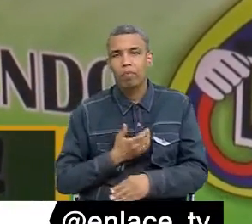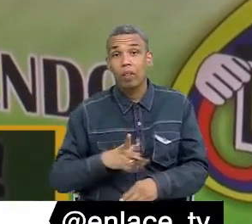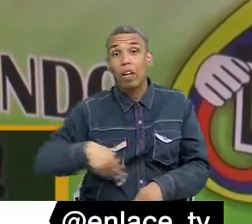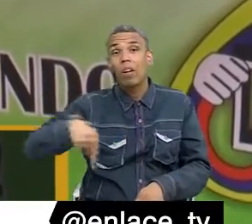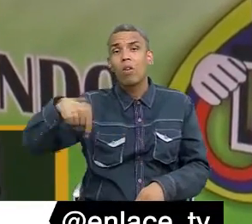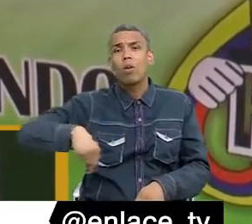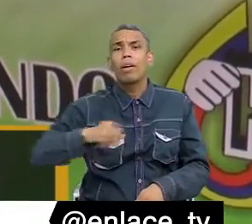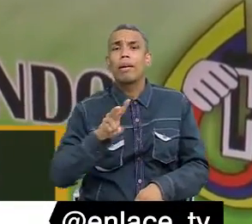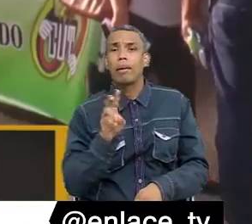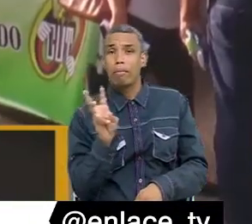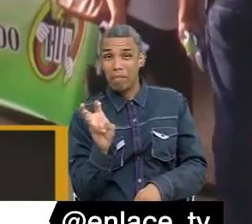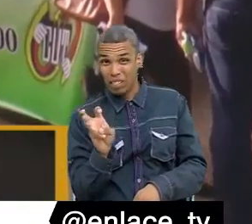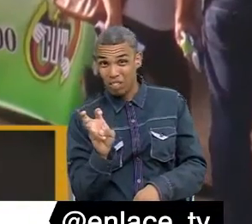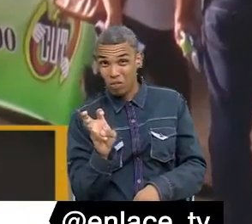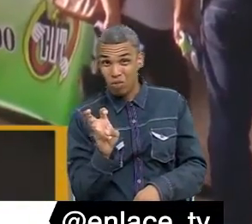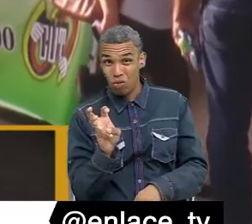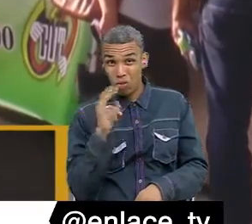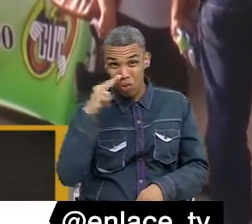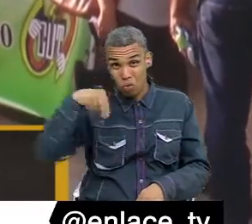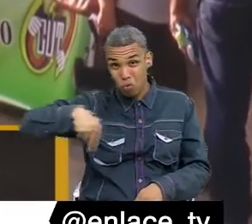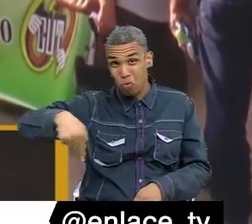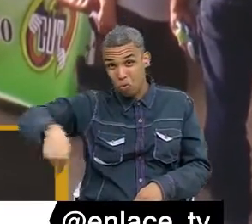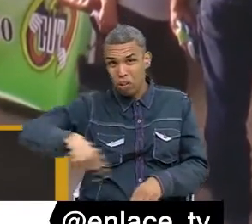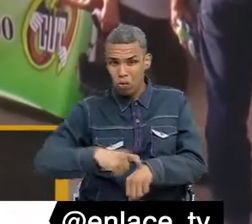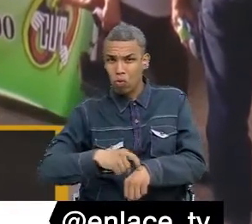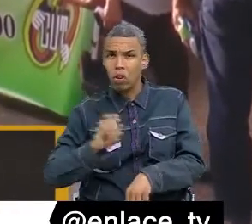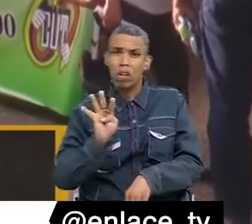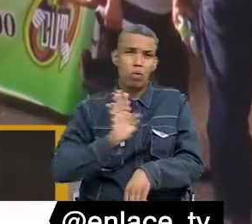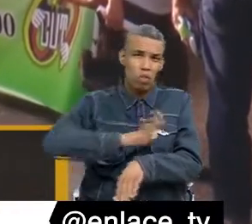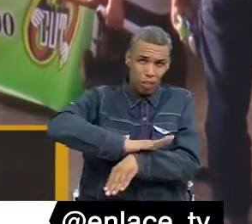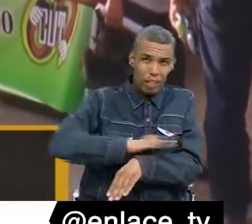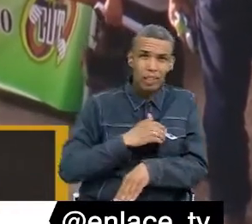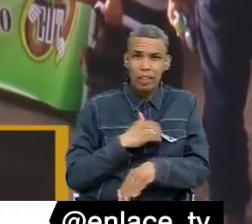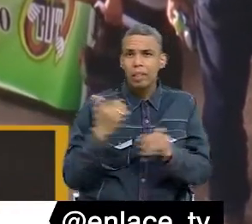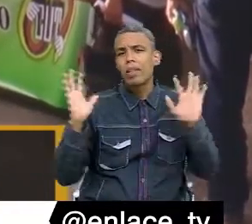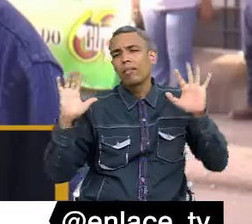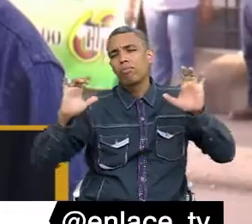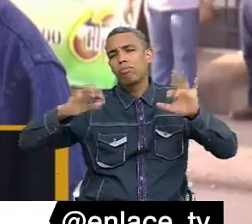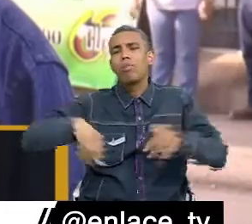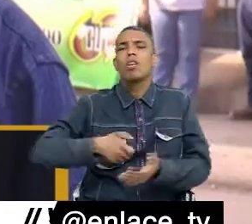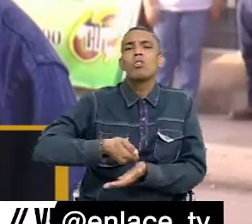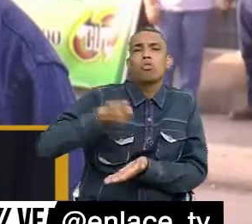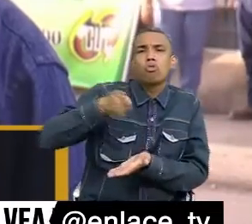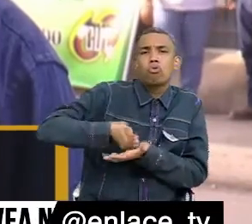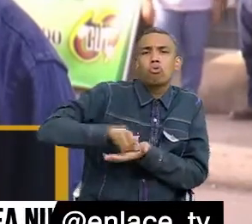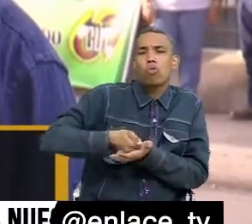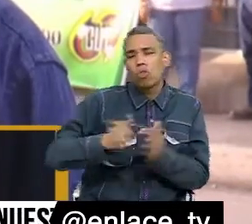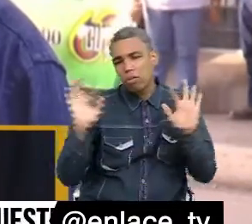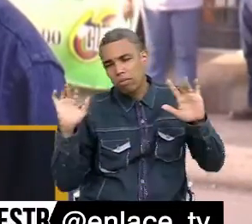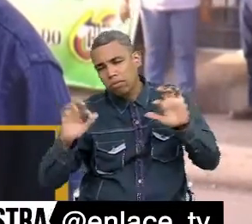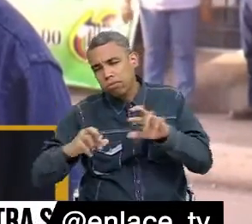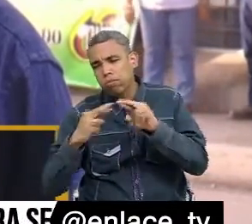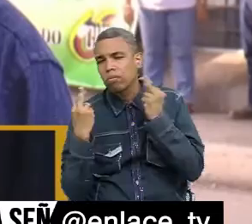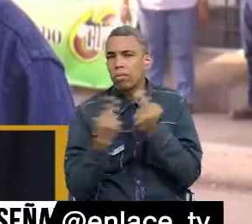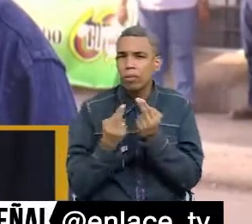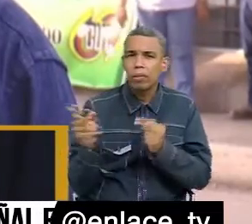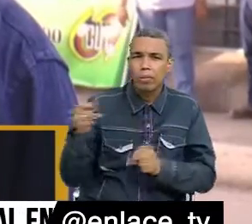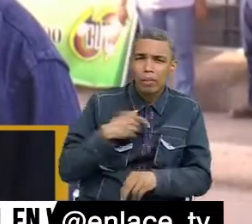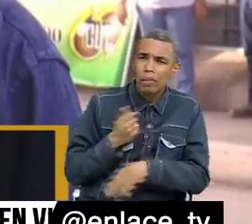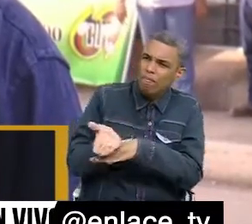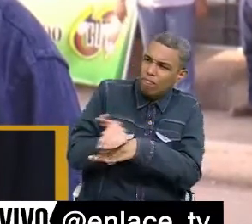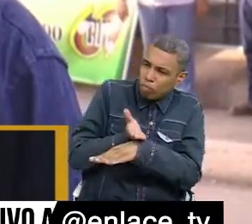Asamblea General de Empresarios para que le exijan a la Superintendencia de Subsidio Familiar, Griselda Yanet Restrepo, que nos devuelva la caja.